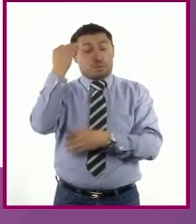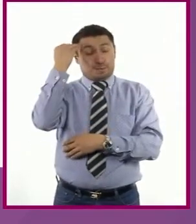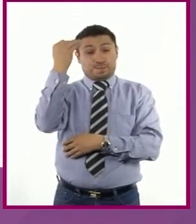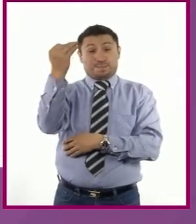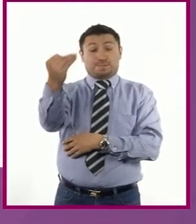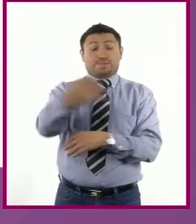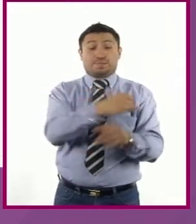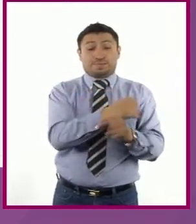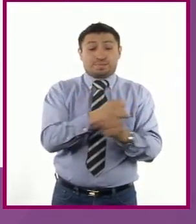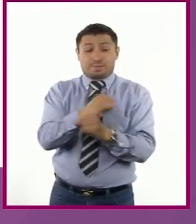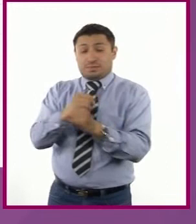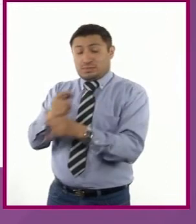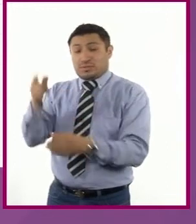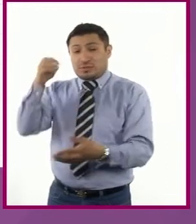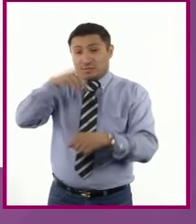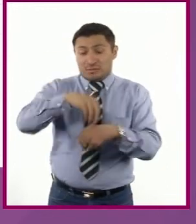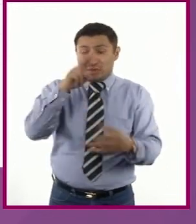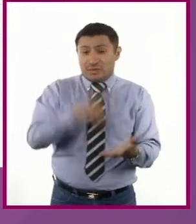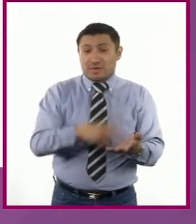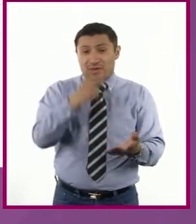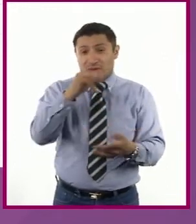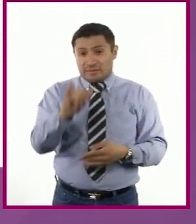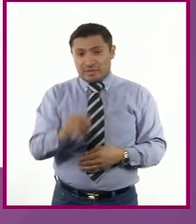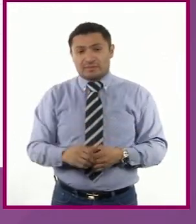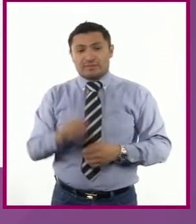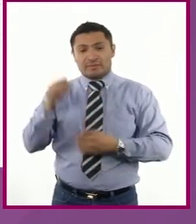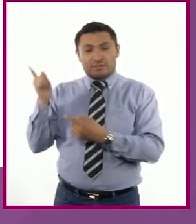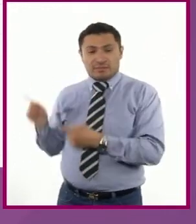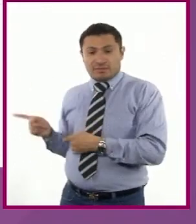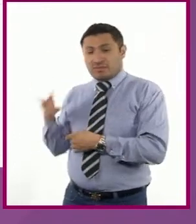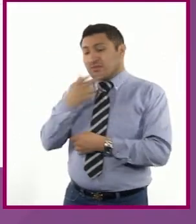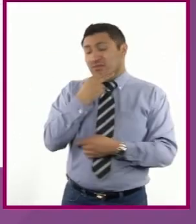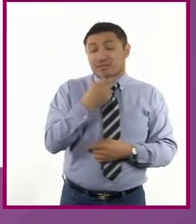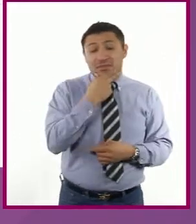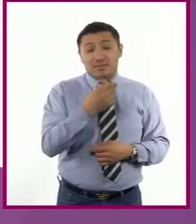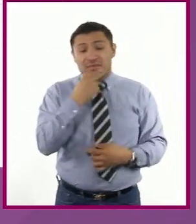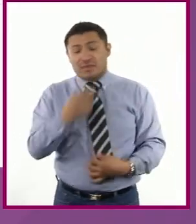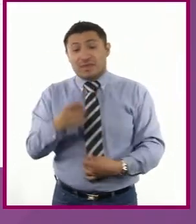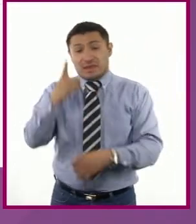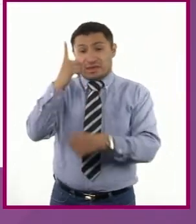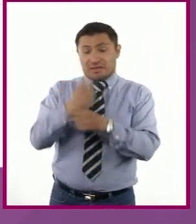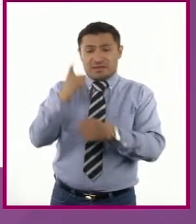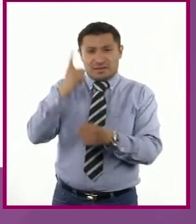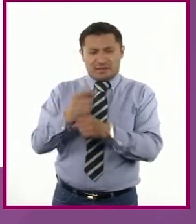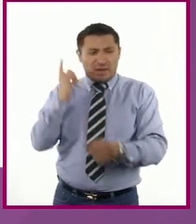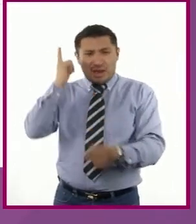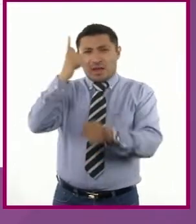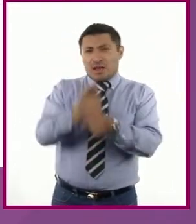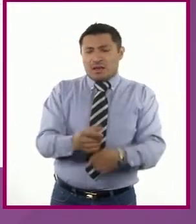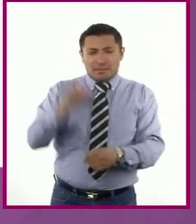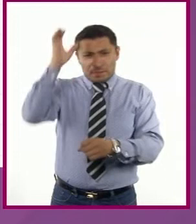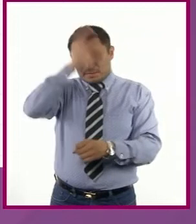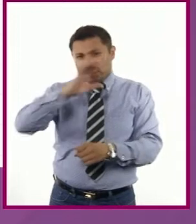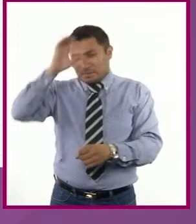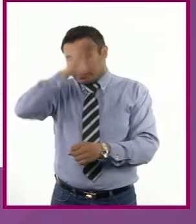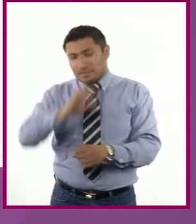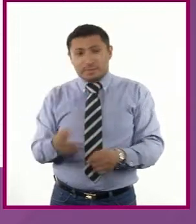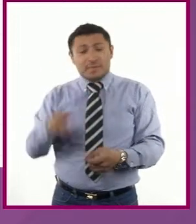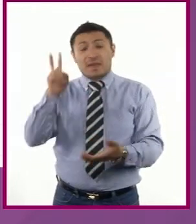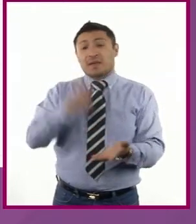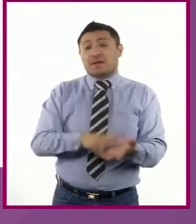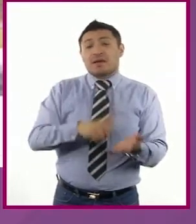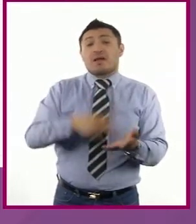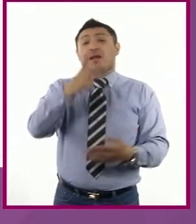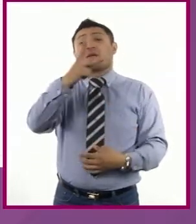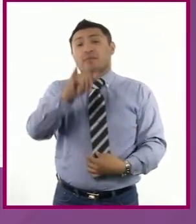encontrar valores para pi. Arquímedes de Siracusa fue el primero en calcular de manera científica el valor